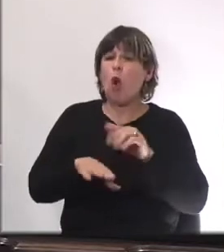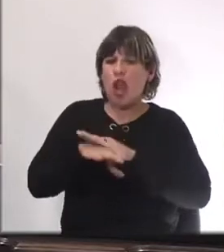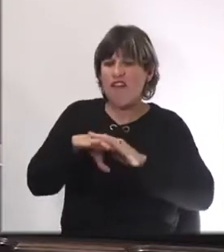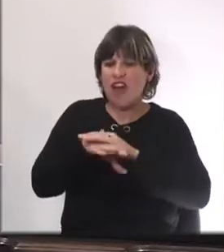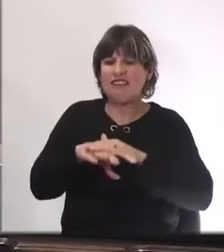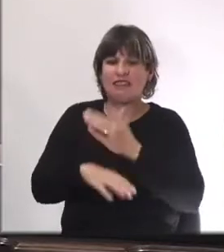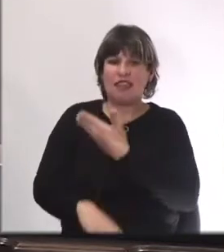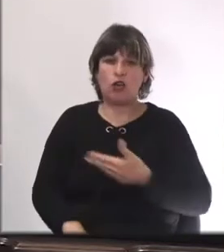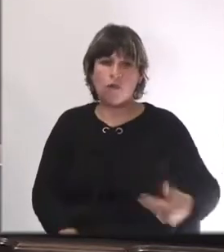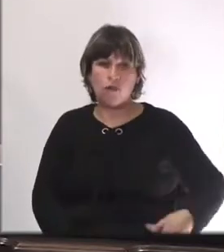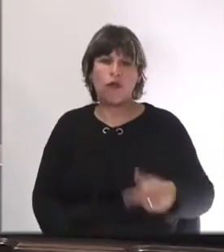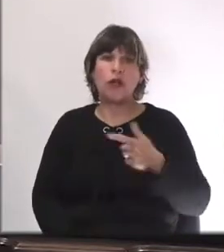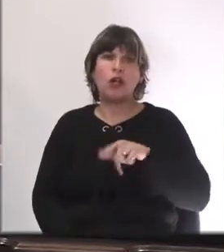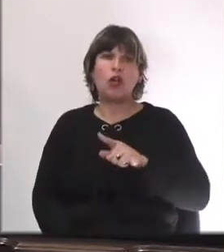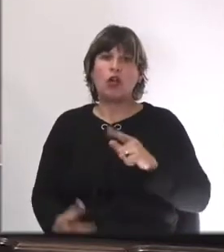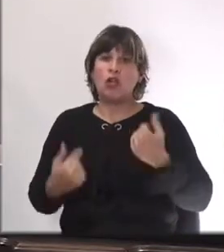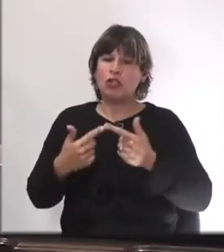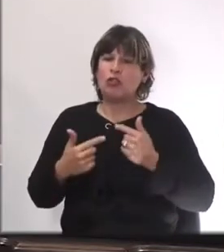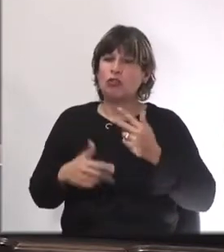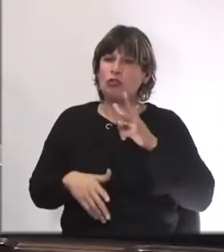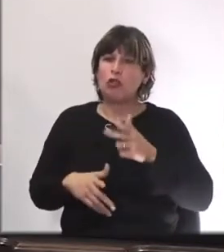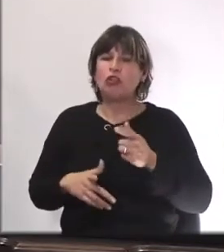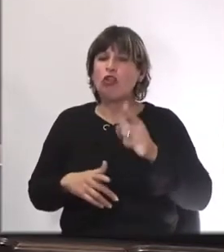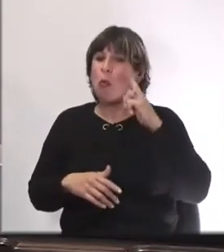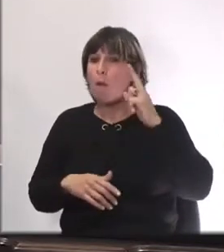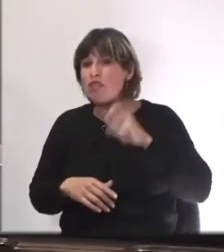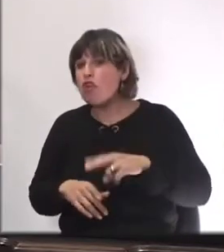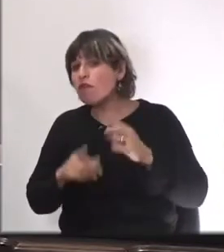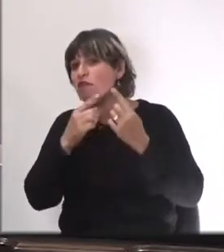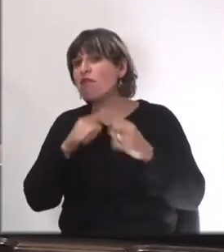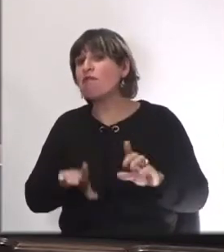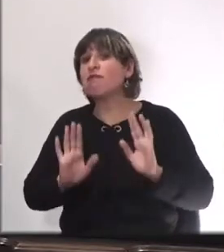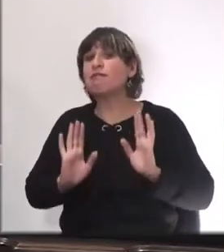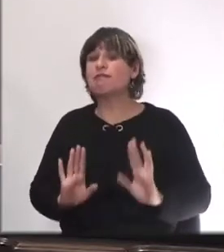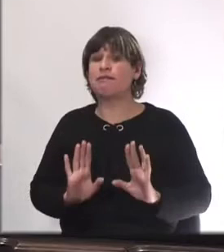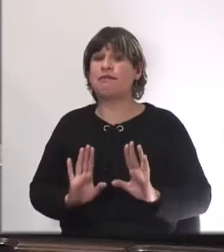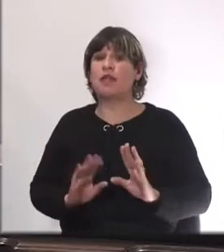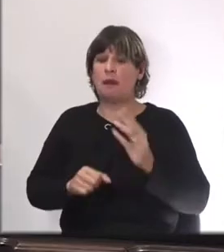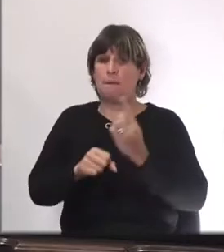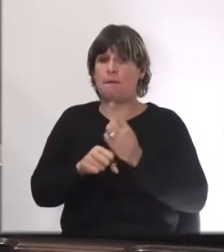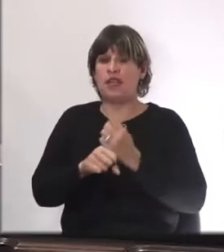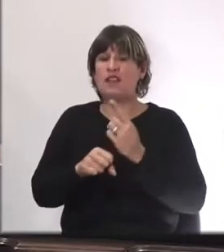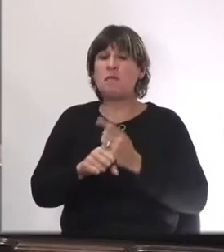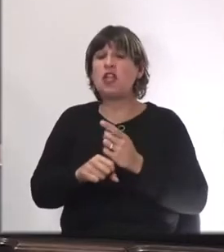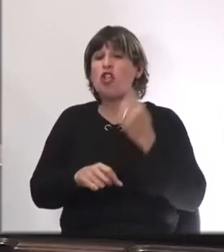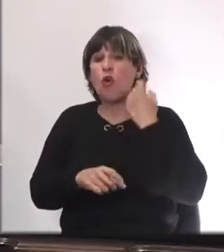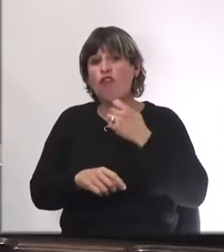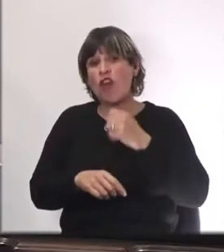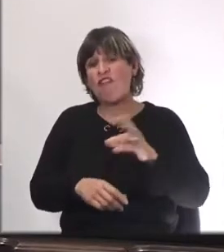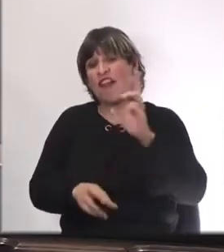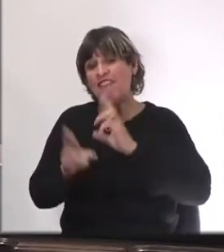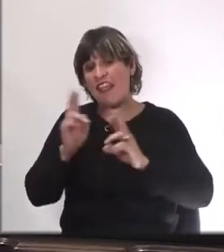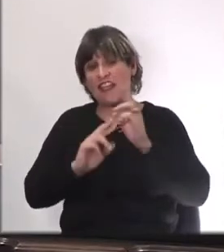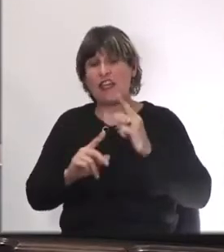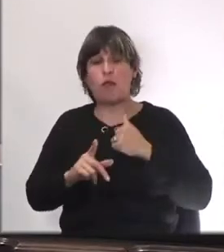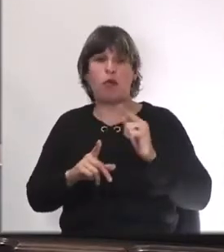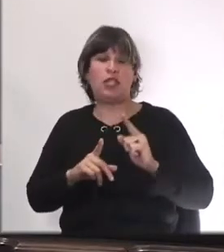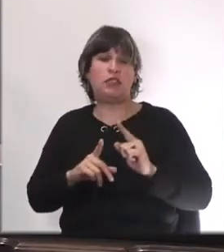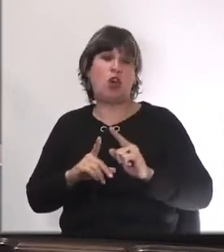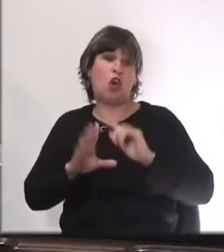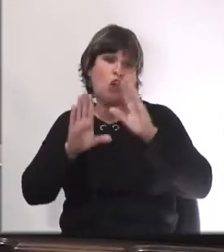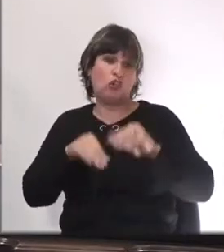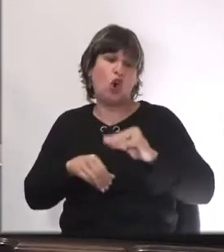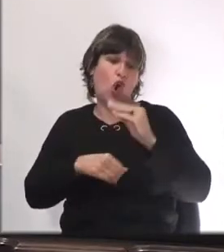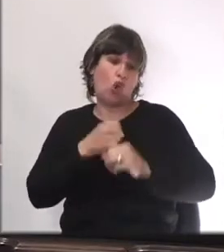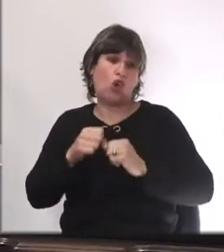nosotros vemos una visión distinta, primero por la falta de respuestas que tuvimos durante todo el trabajo